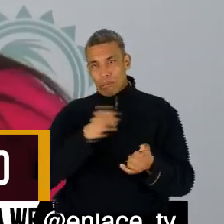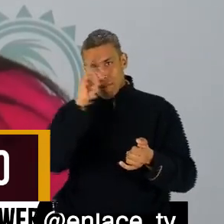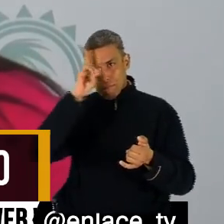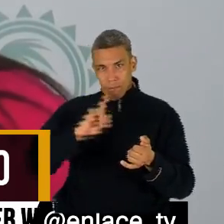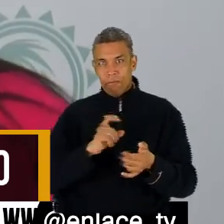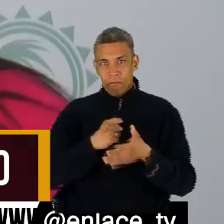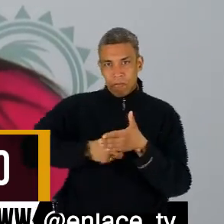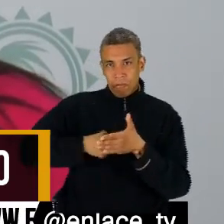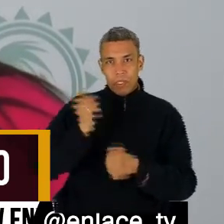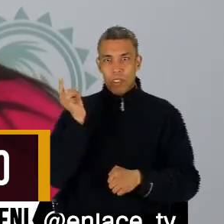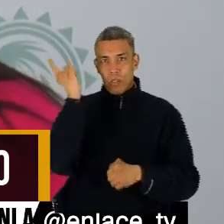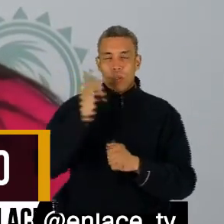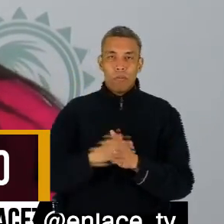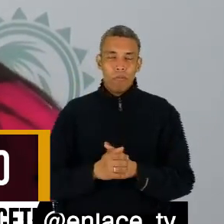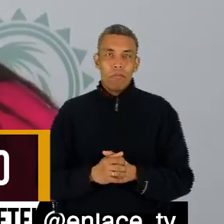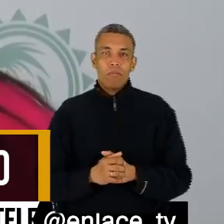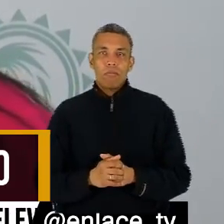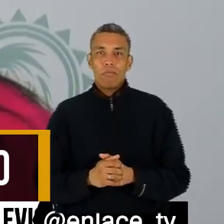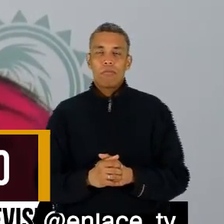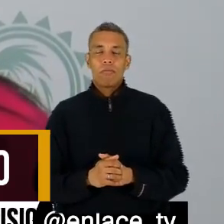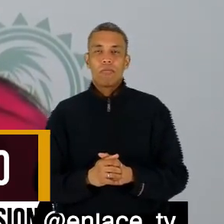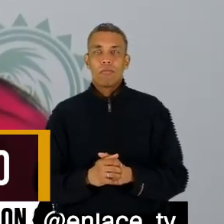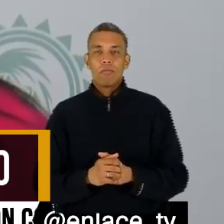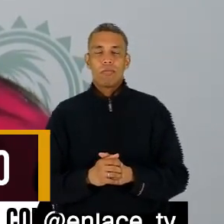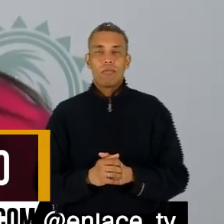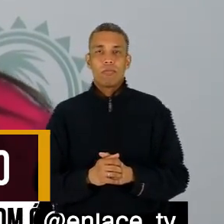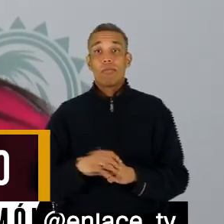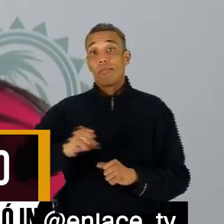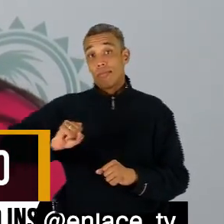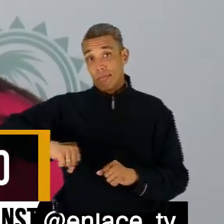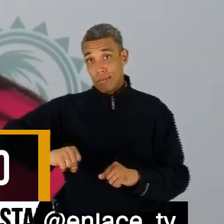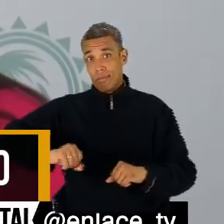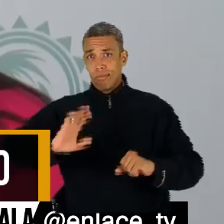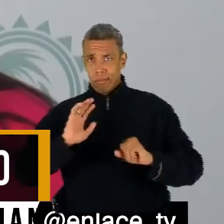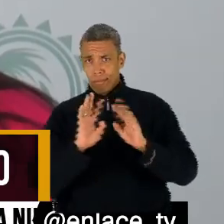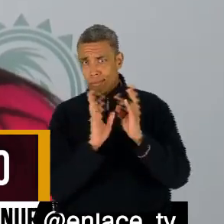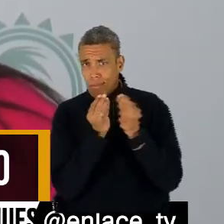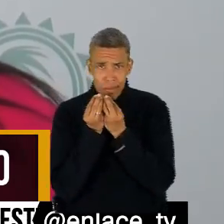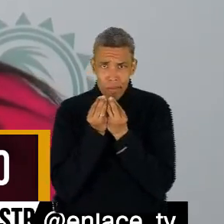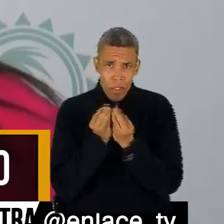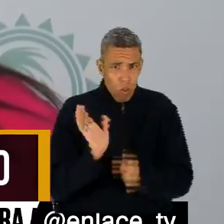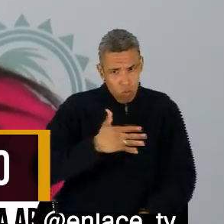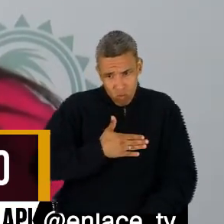principio nosotros, pues, la plenaria siempre hemos estado como en la mejor disposición.